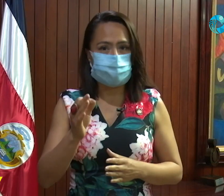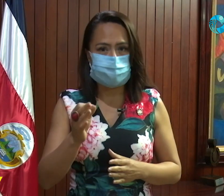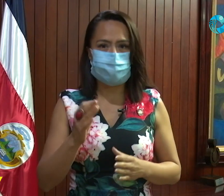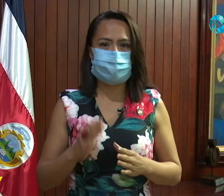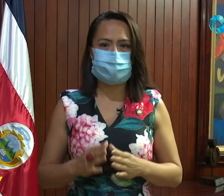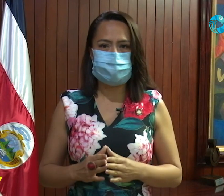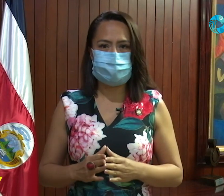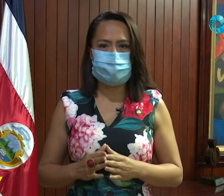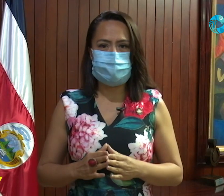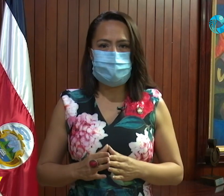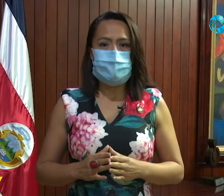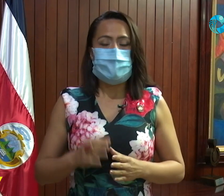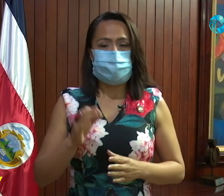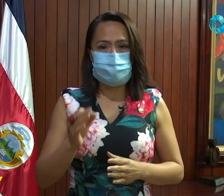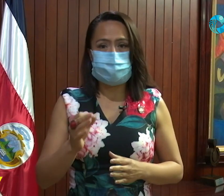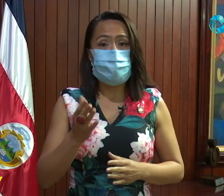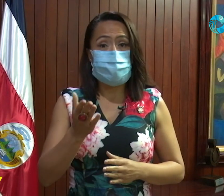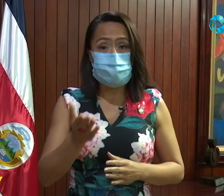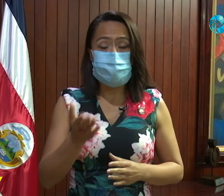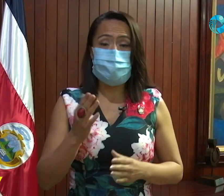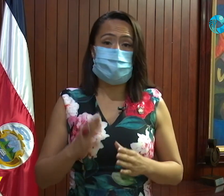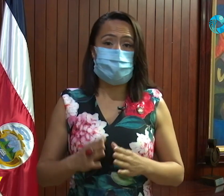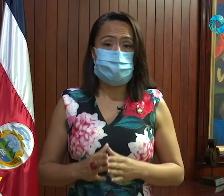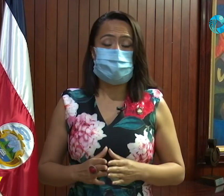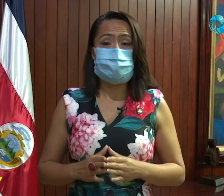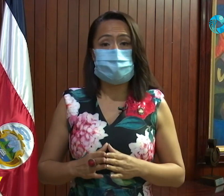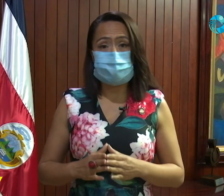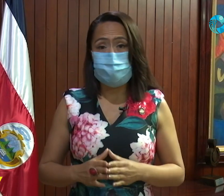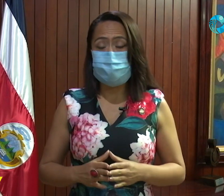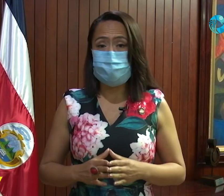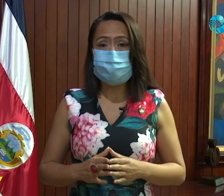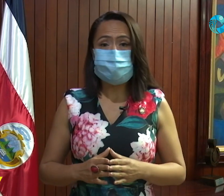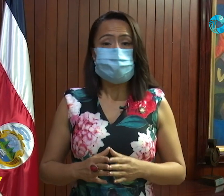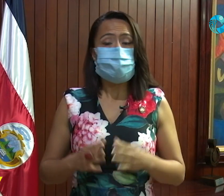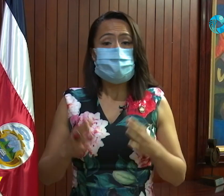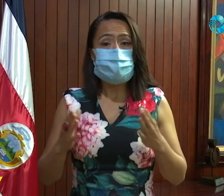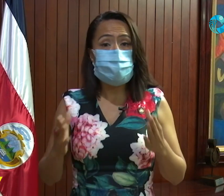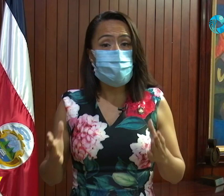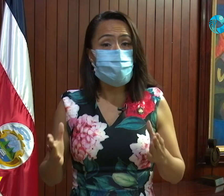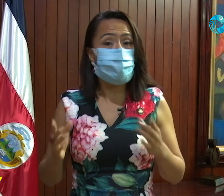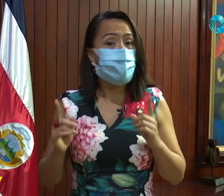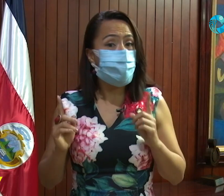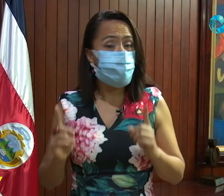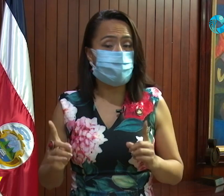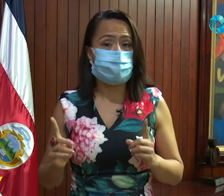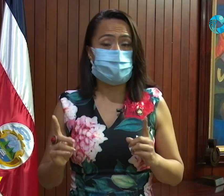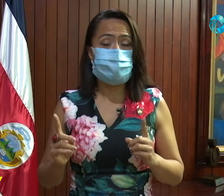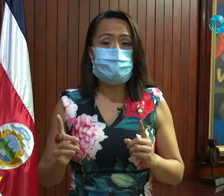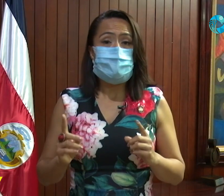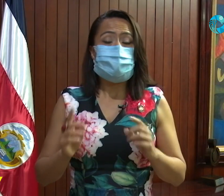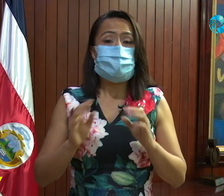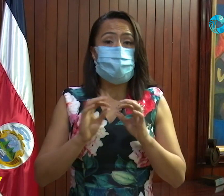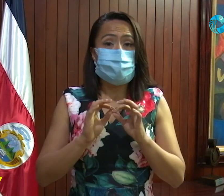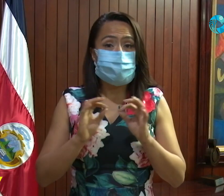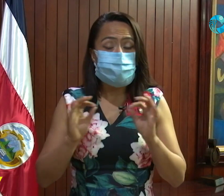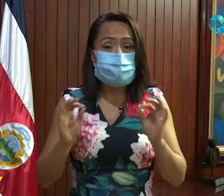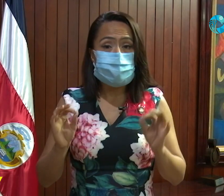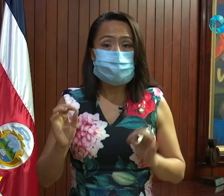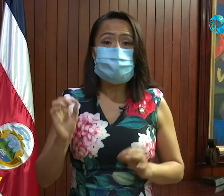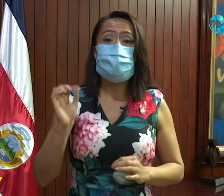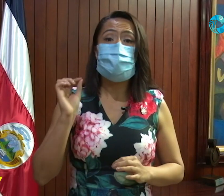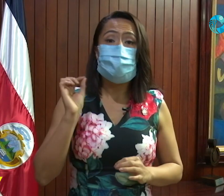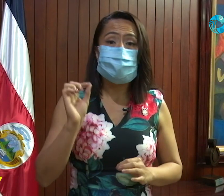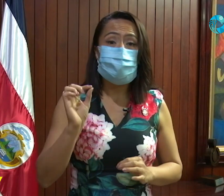respetando las leyes. Así que le ofrecimos a la presidencia de la comisión incluso la posibilidad de durante ese